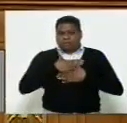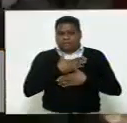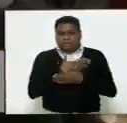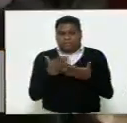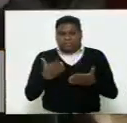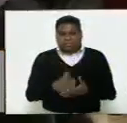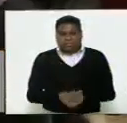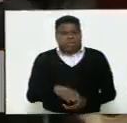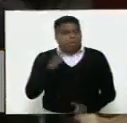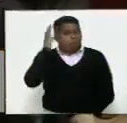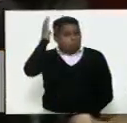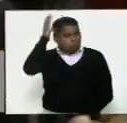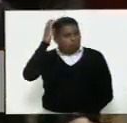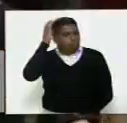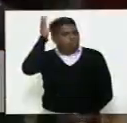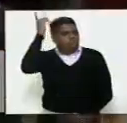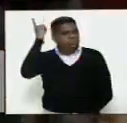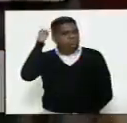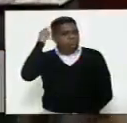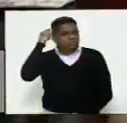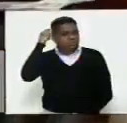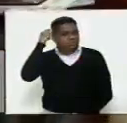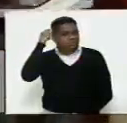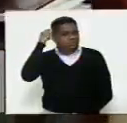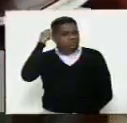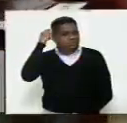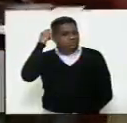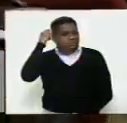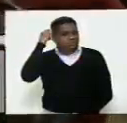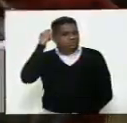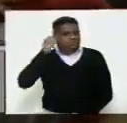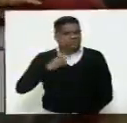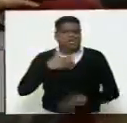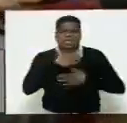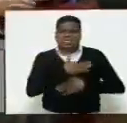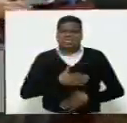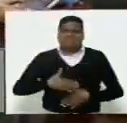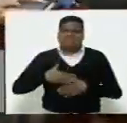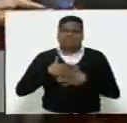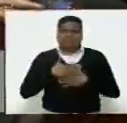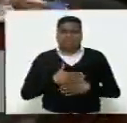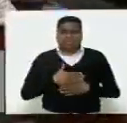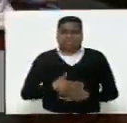con conciencia, gestar, disfrutar la gestación